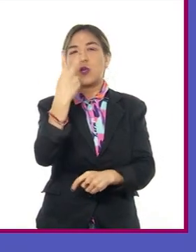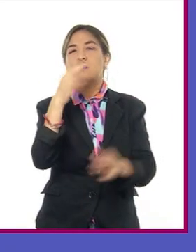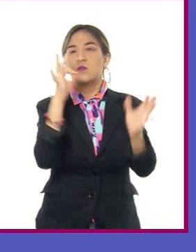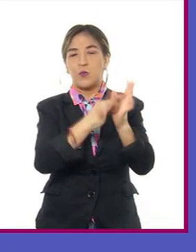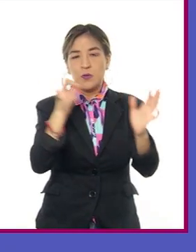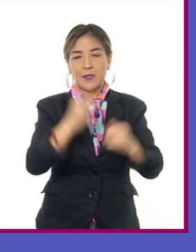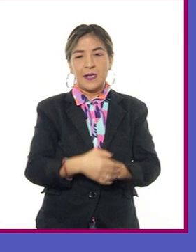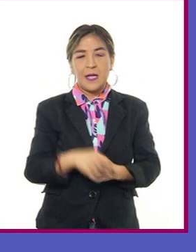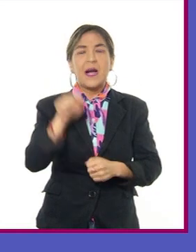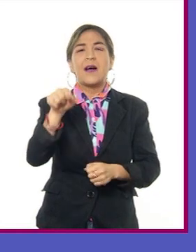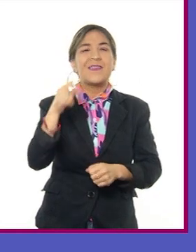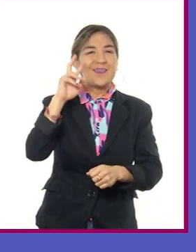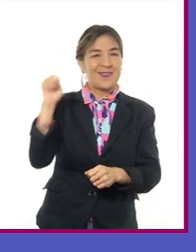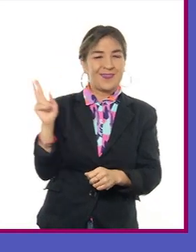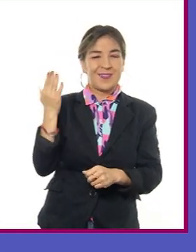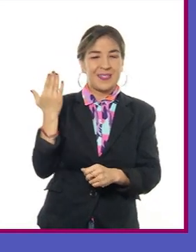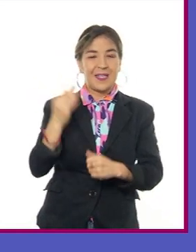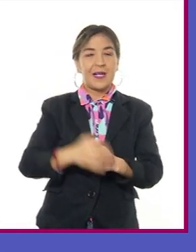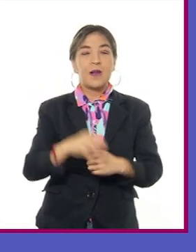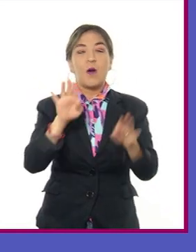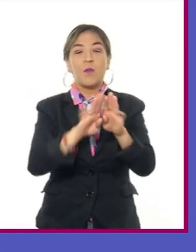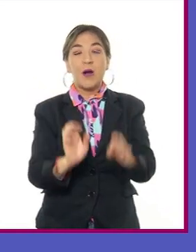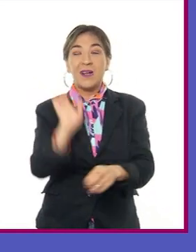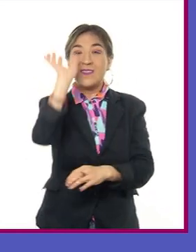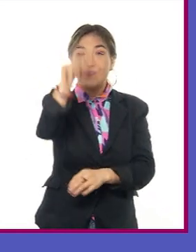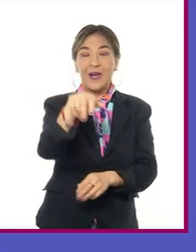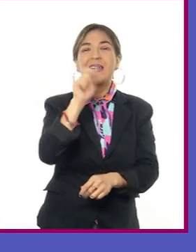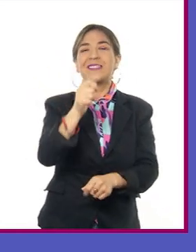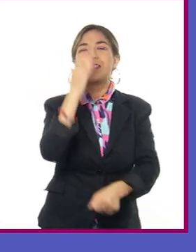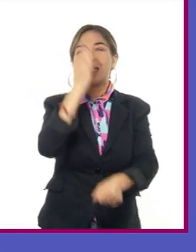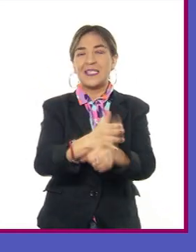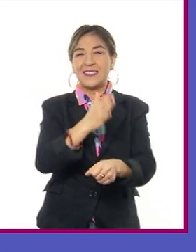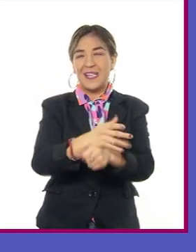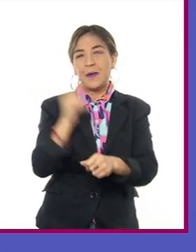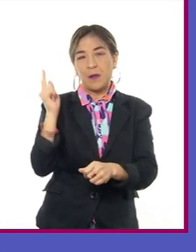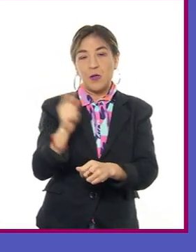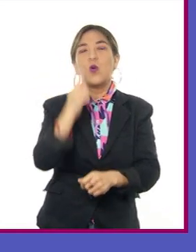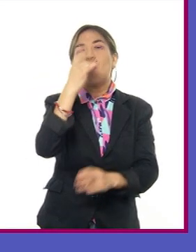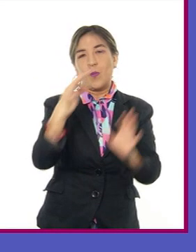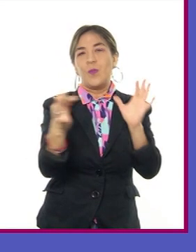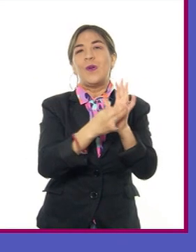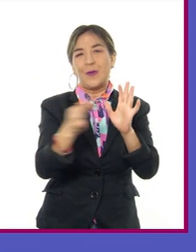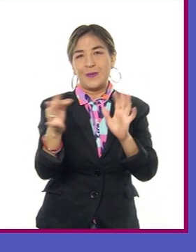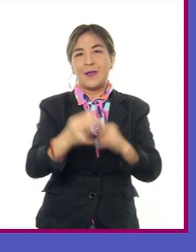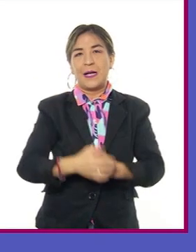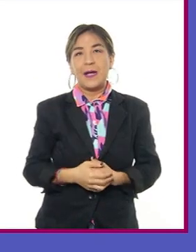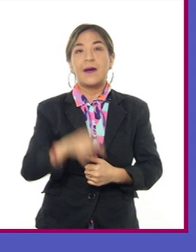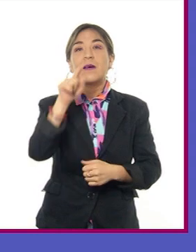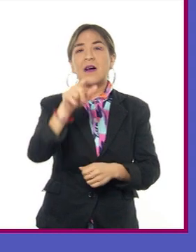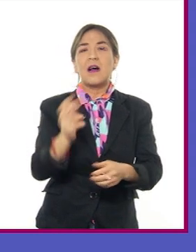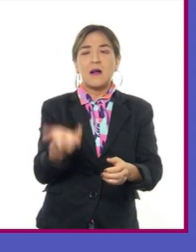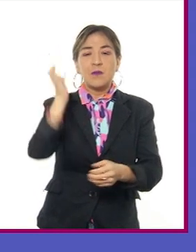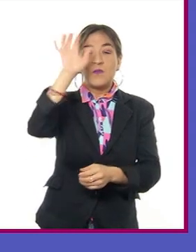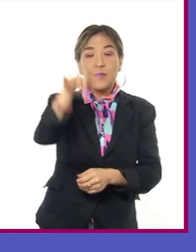Esta es el área del tiro de castigo. Si se encesta, la canasta vale 1 punto. La canasta está